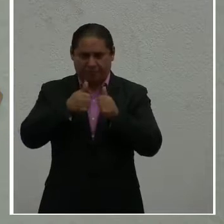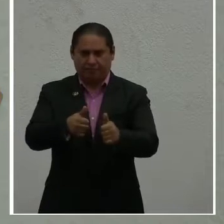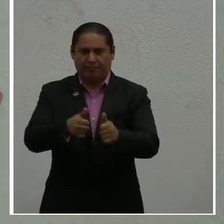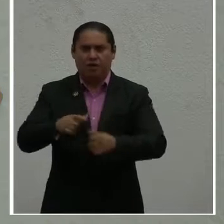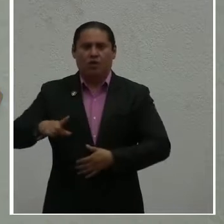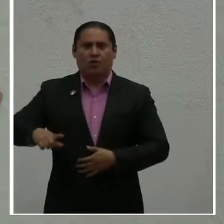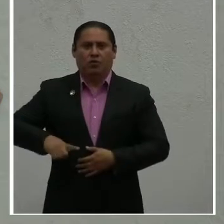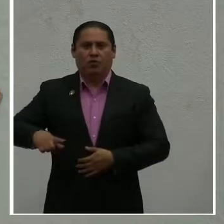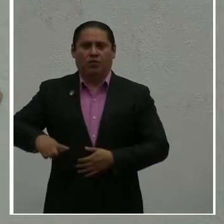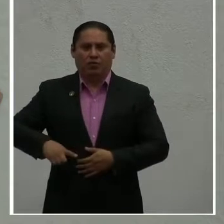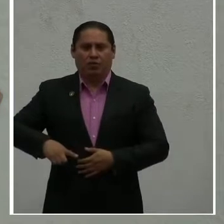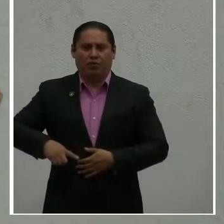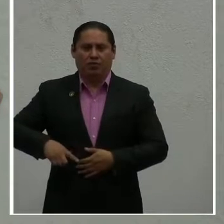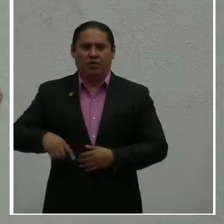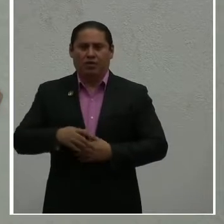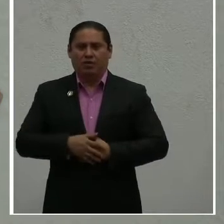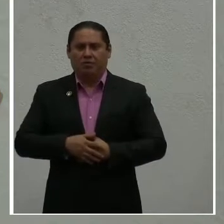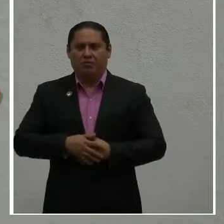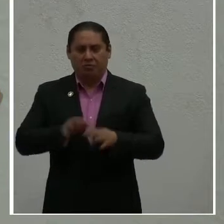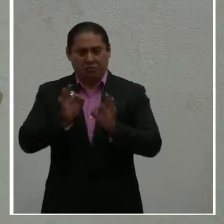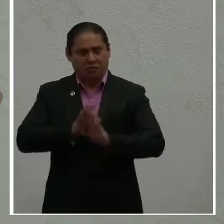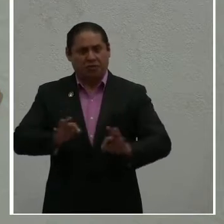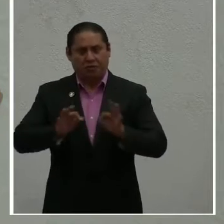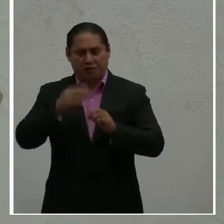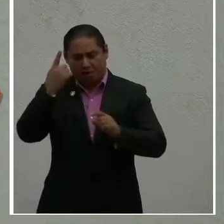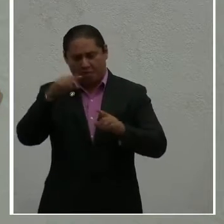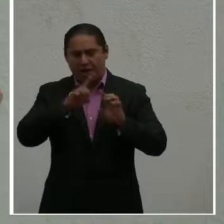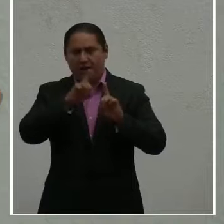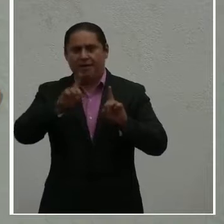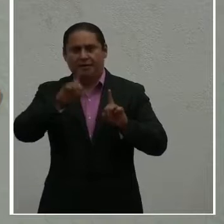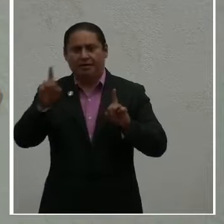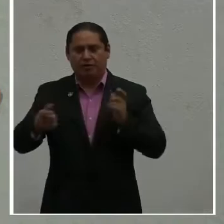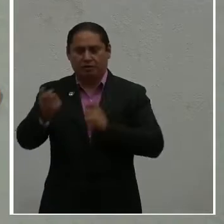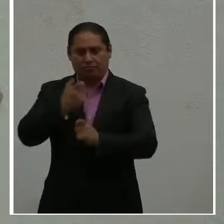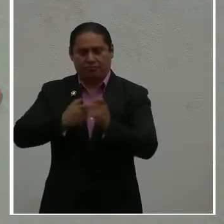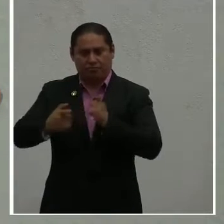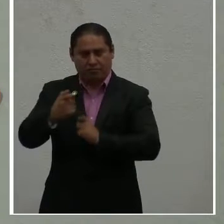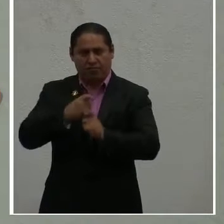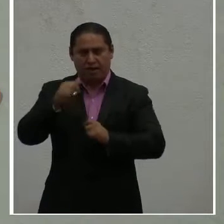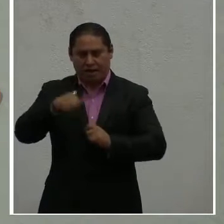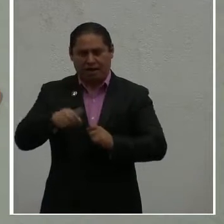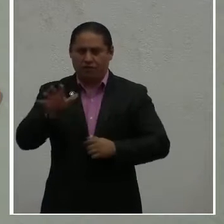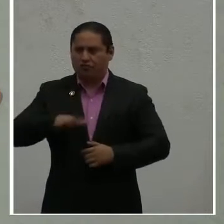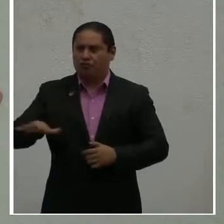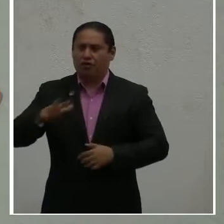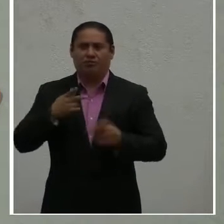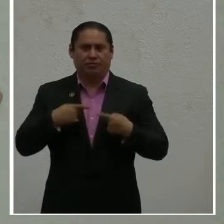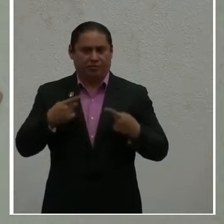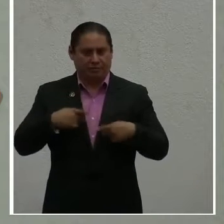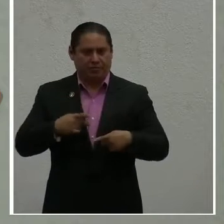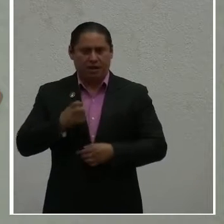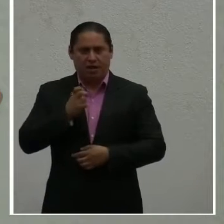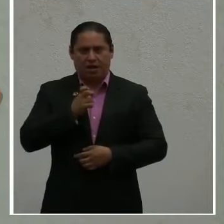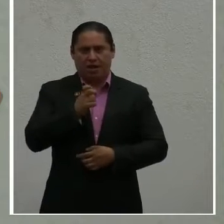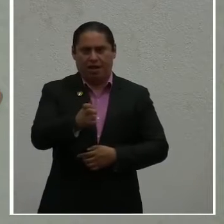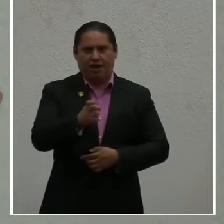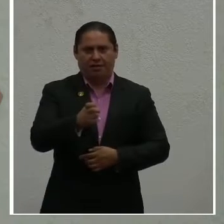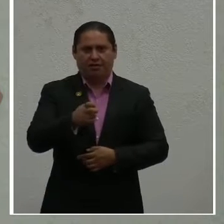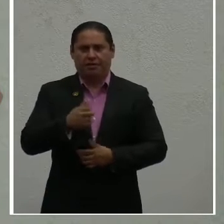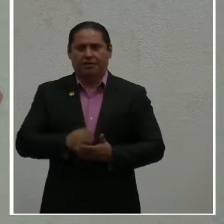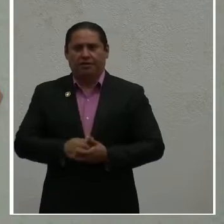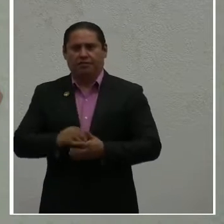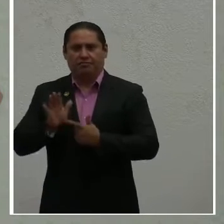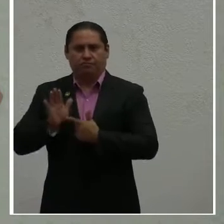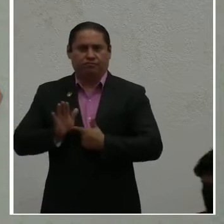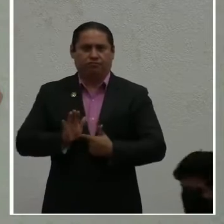gobierno como imprescindibles para el desarrollo socioeconómico del Estado. Esta es la carta de la navegación